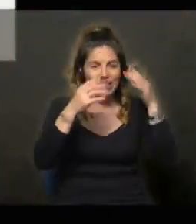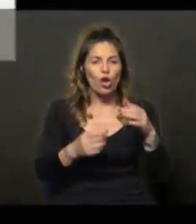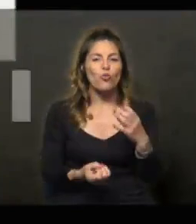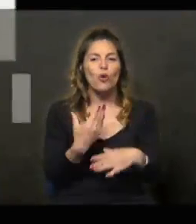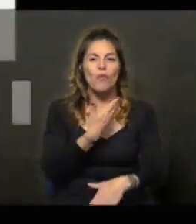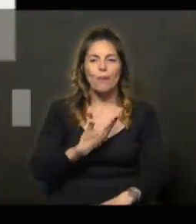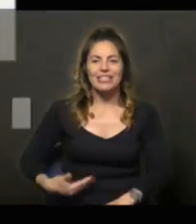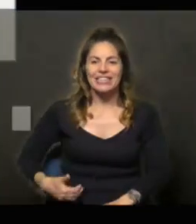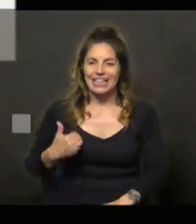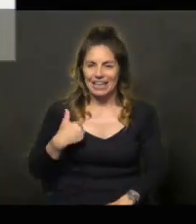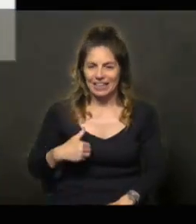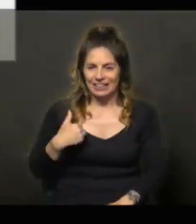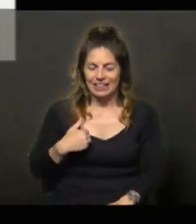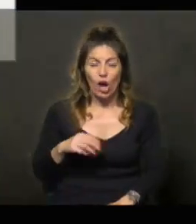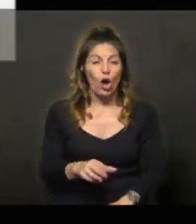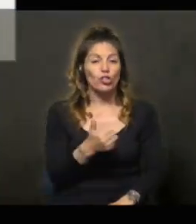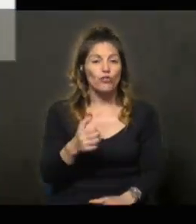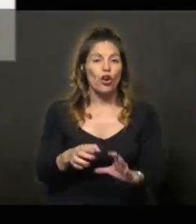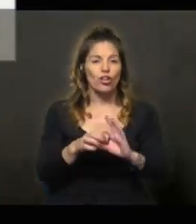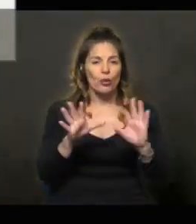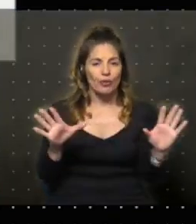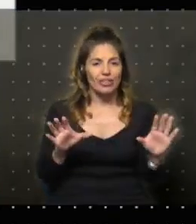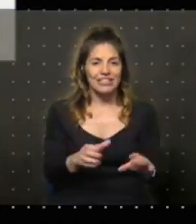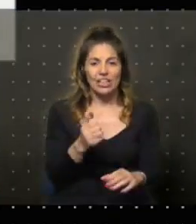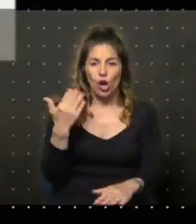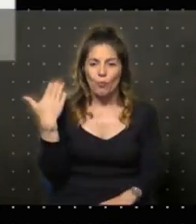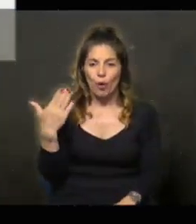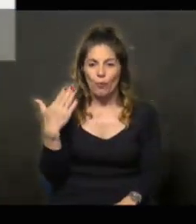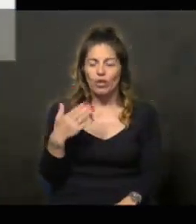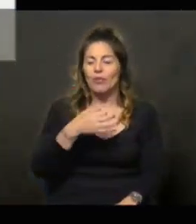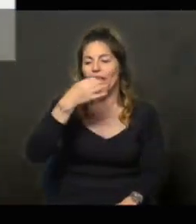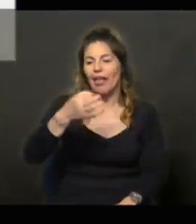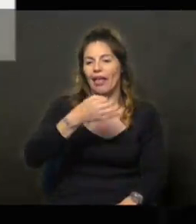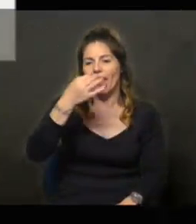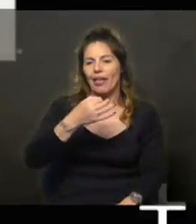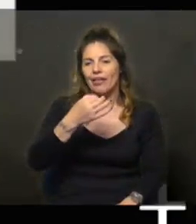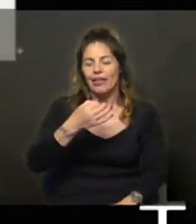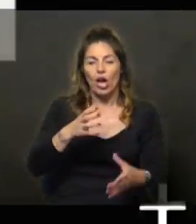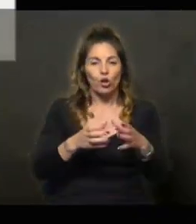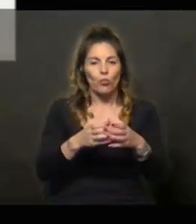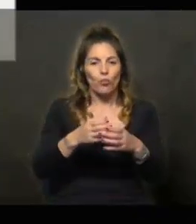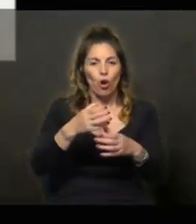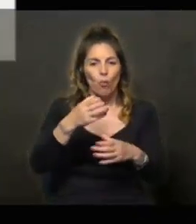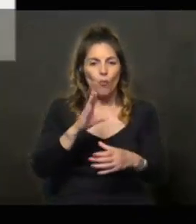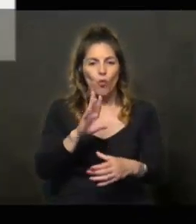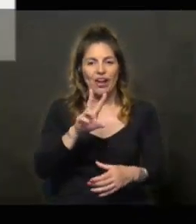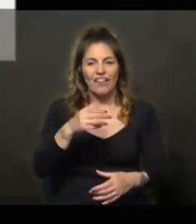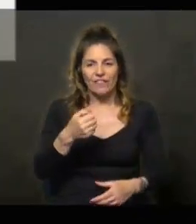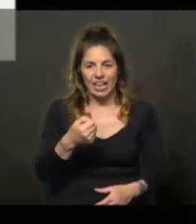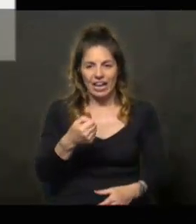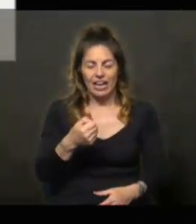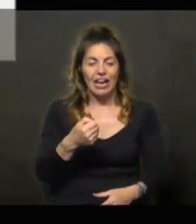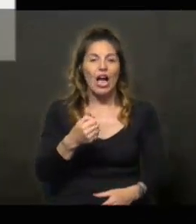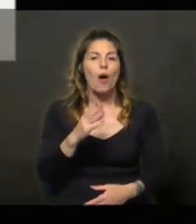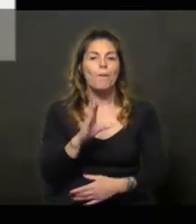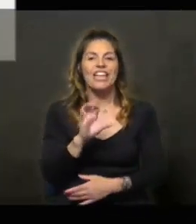nuevo presidente de la Argentina hoy triunfó la democracia y se venció el populismo la demagogia y al grupo de Puebla a lo cual Gustavo Petro responde en